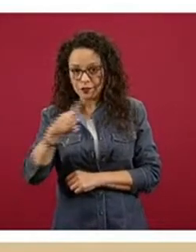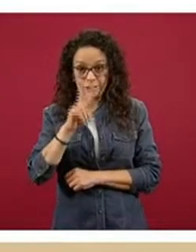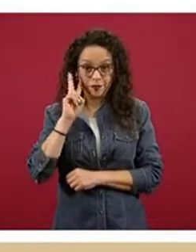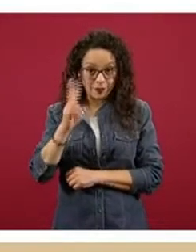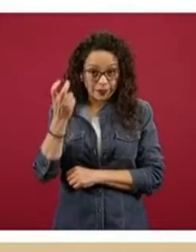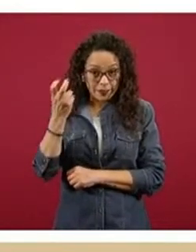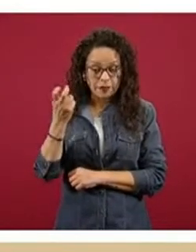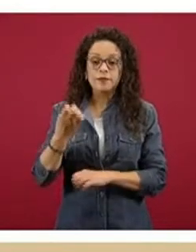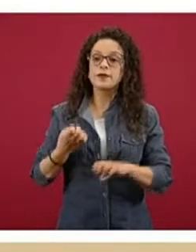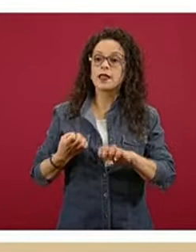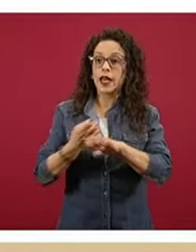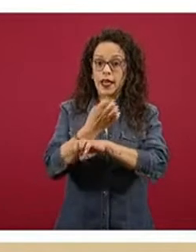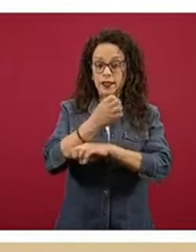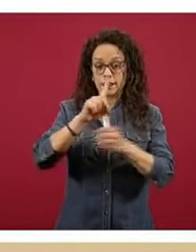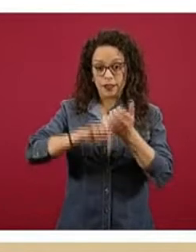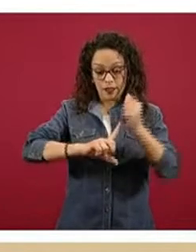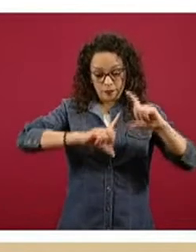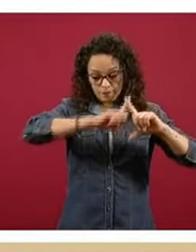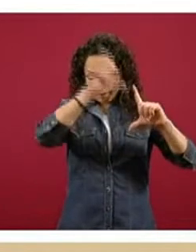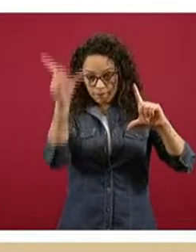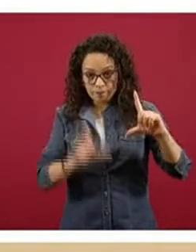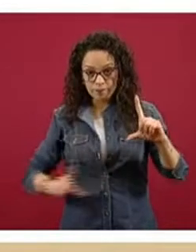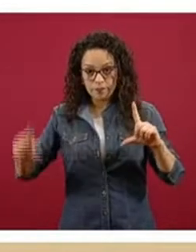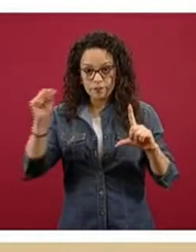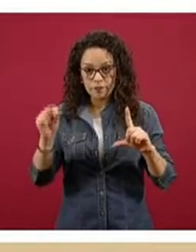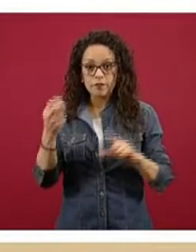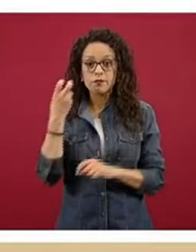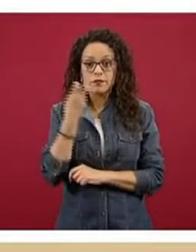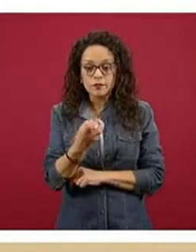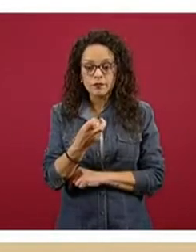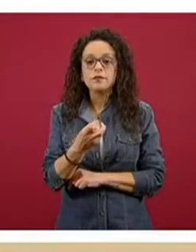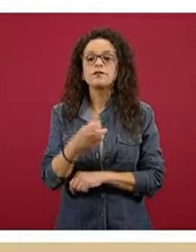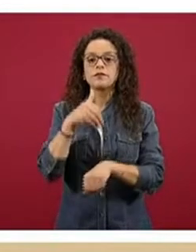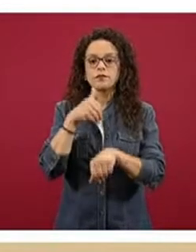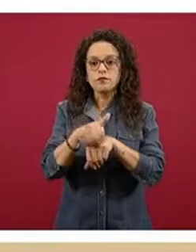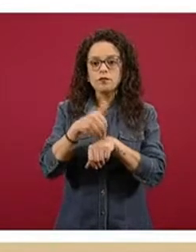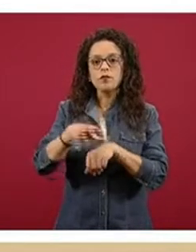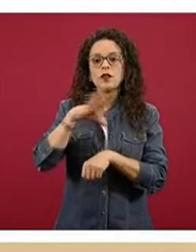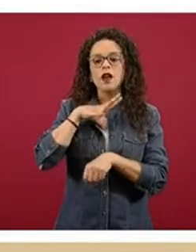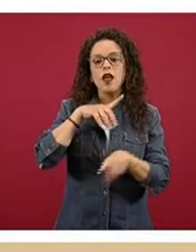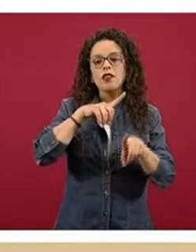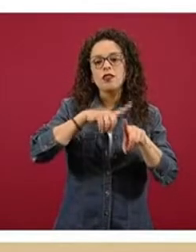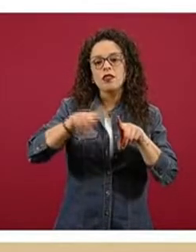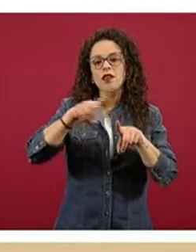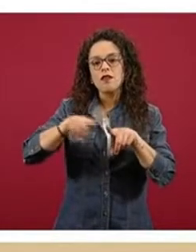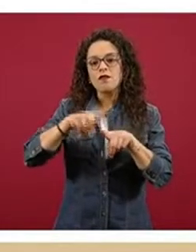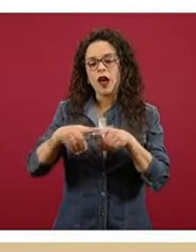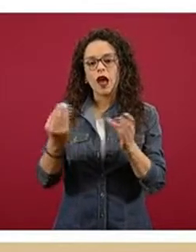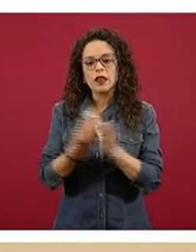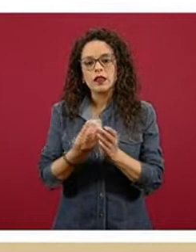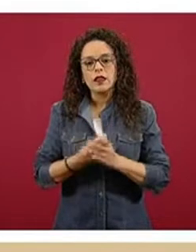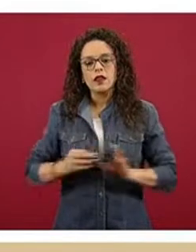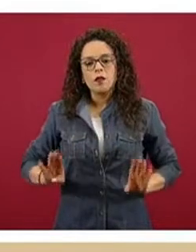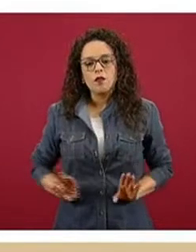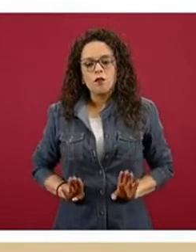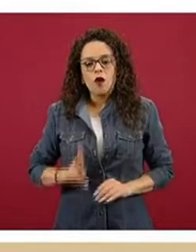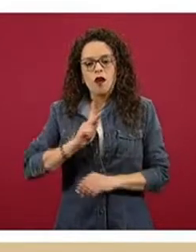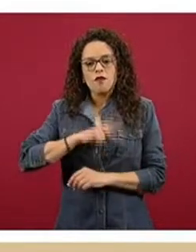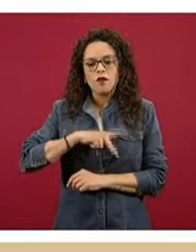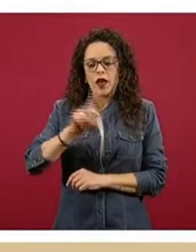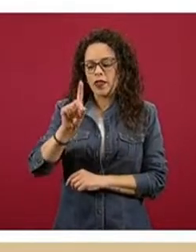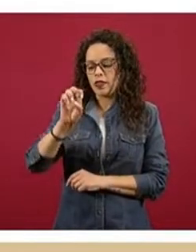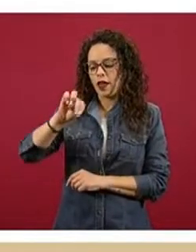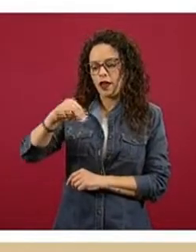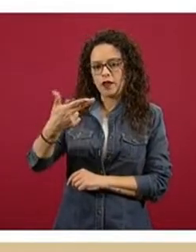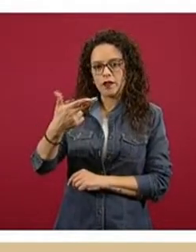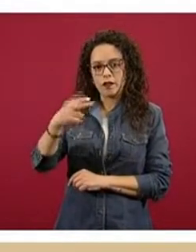las entidades de la República y el número de serotipos o de variantes de dengue que se han identificado. Es